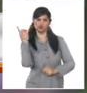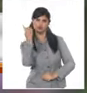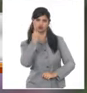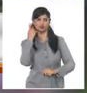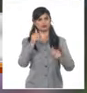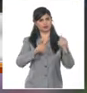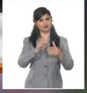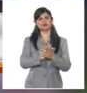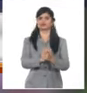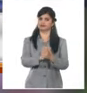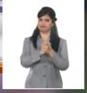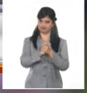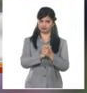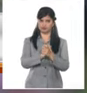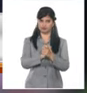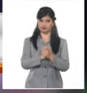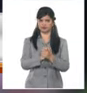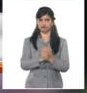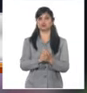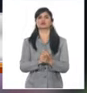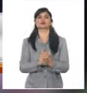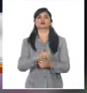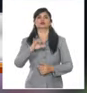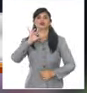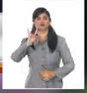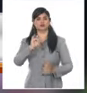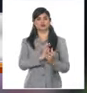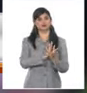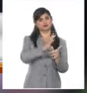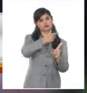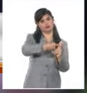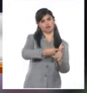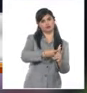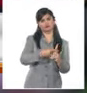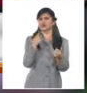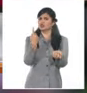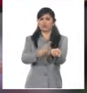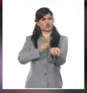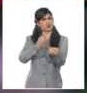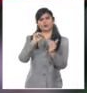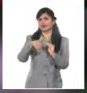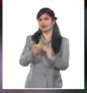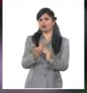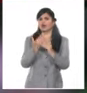amigos el 9 de mayo siempre es un día muy